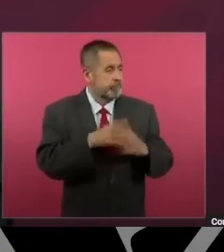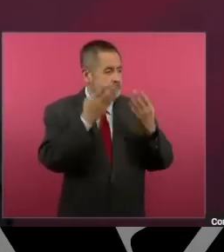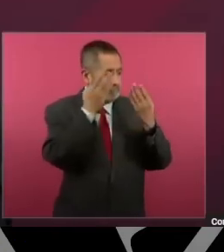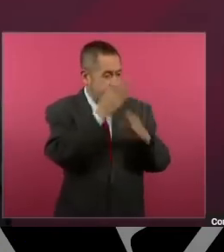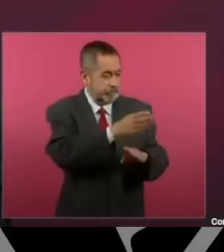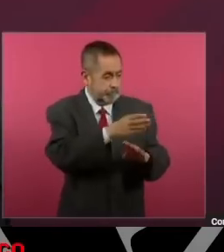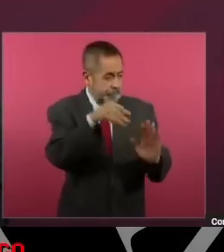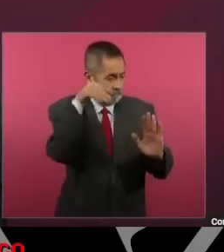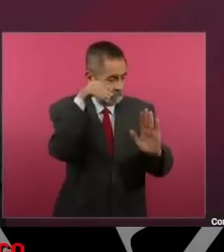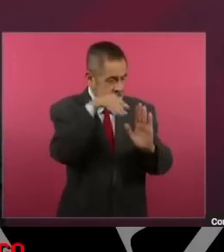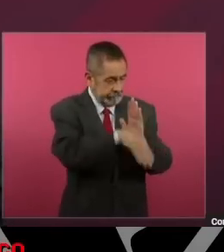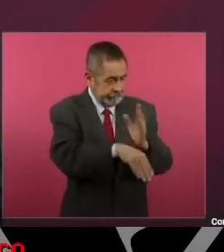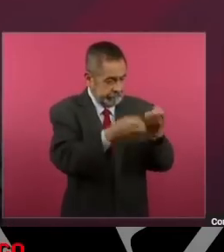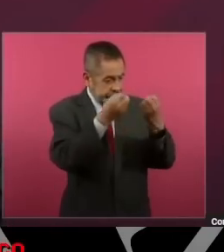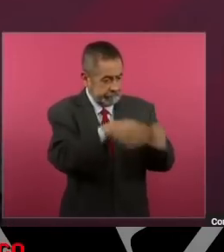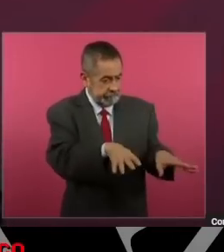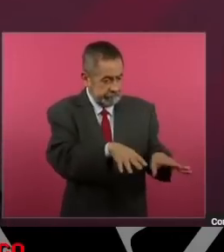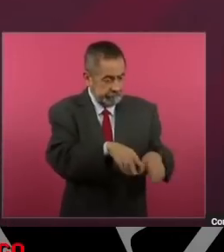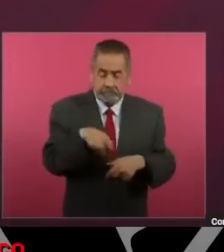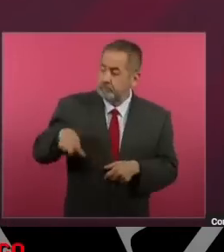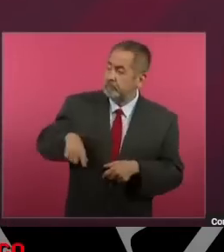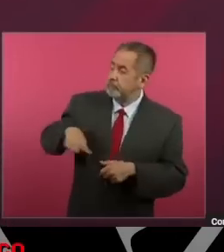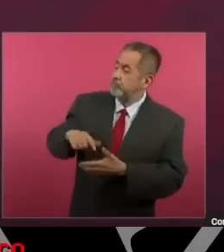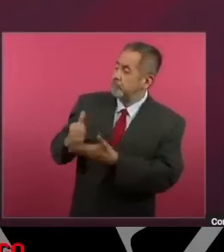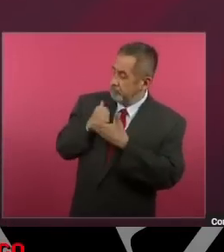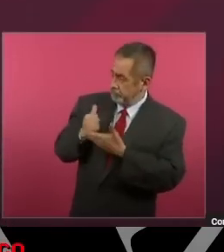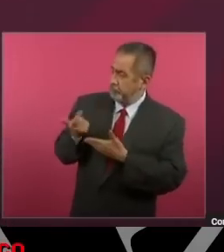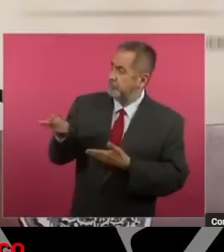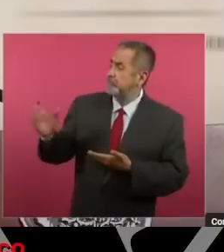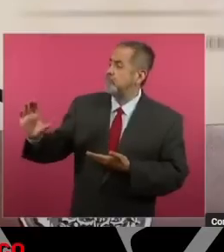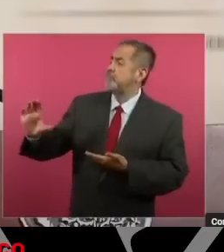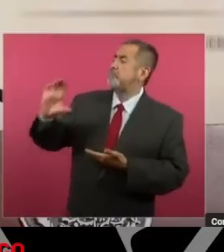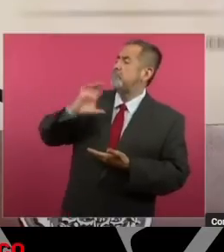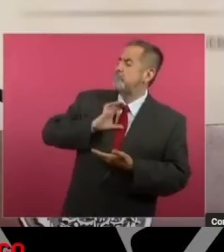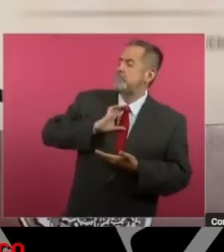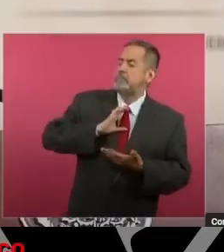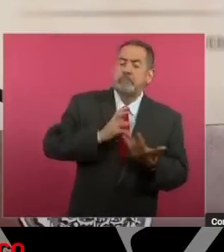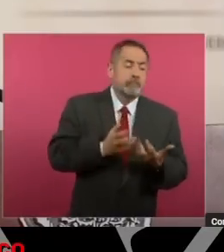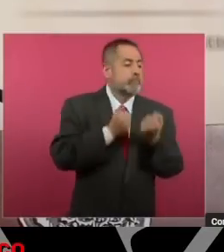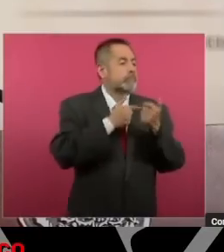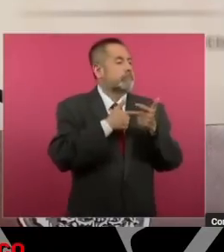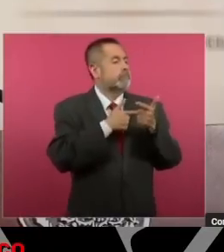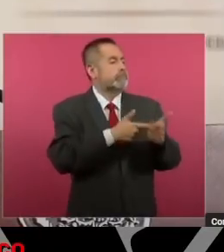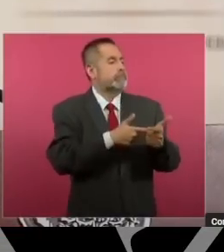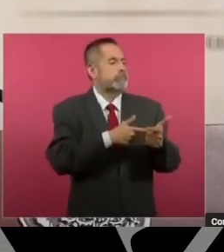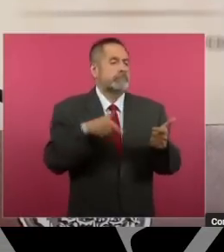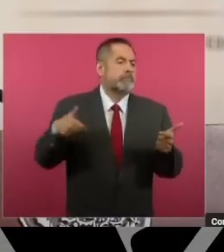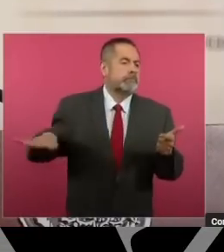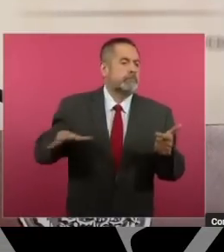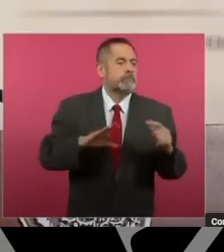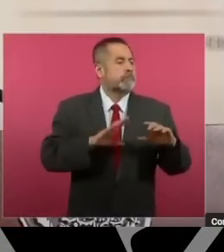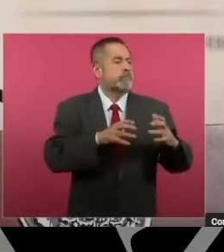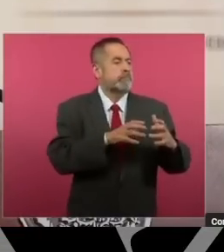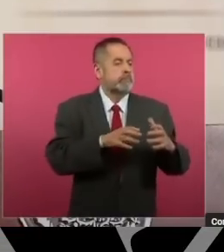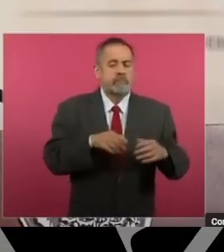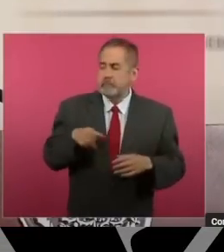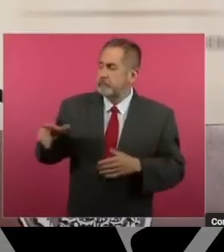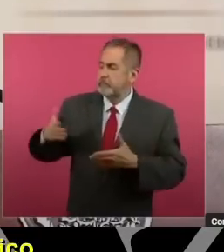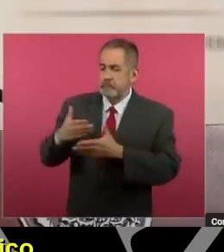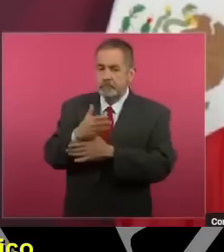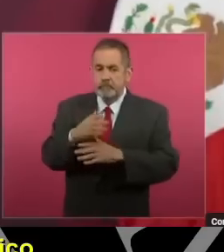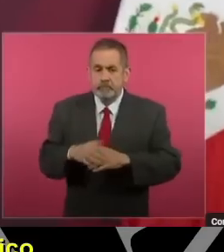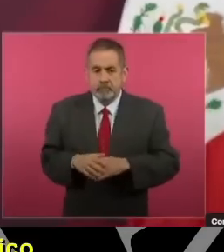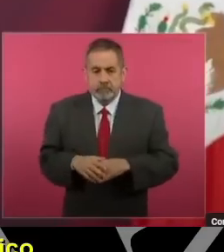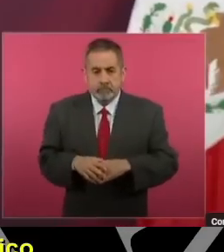en quiebra para que los rescate ahí sí que entre el estado pero